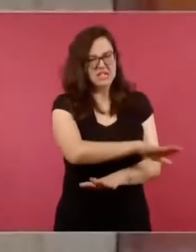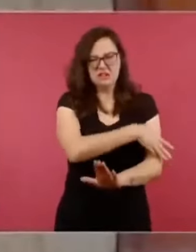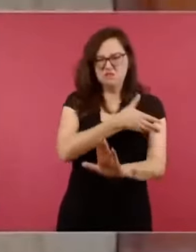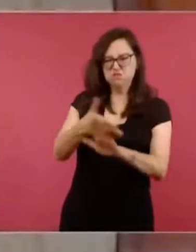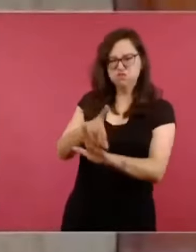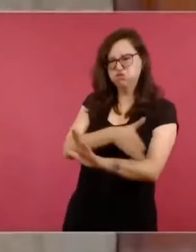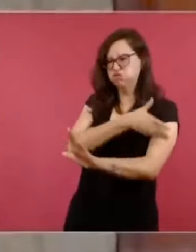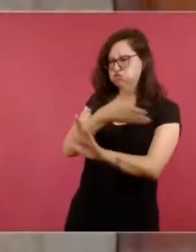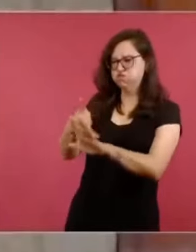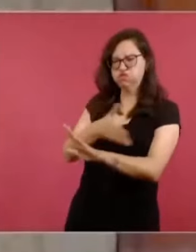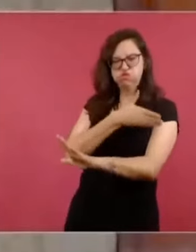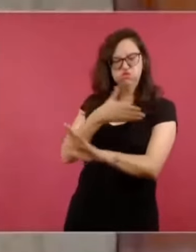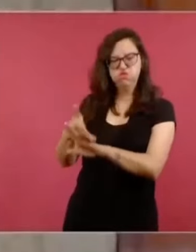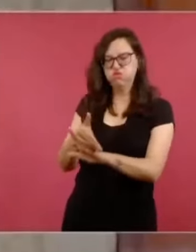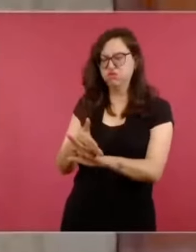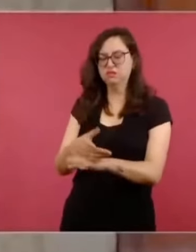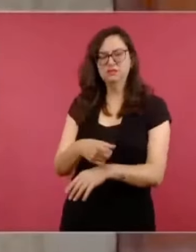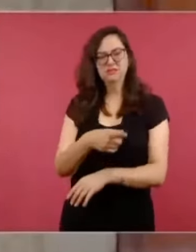injusta.